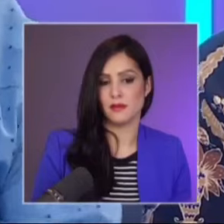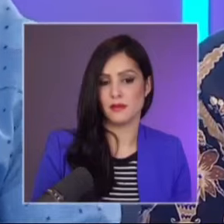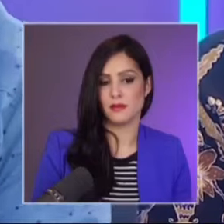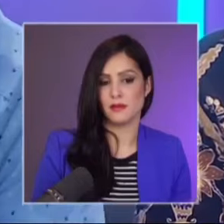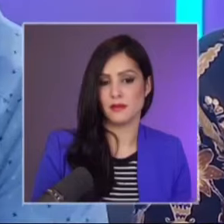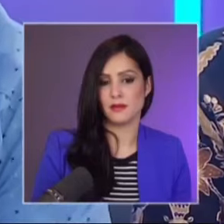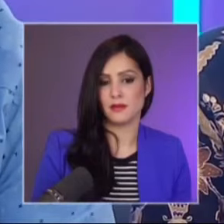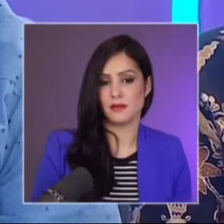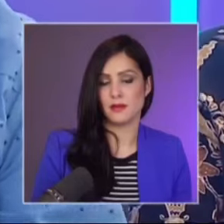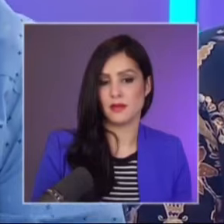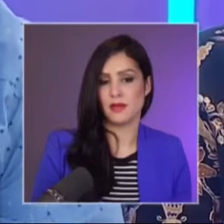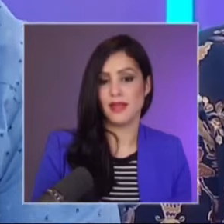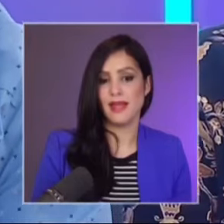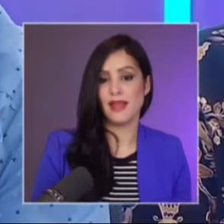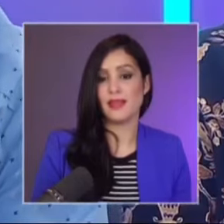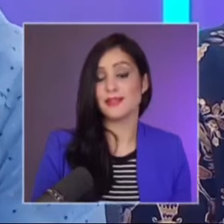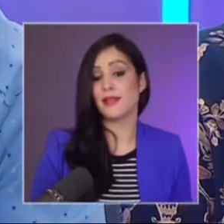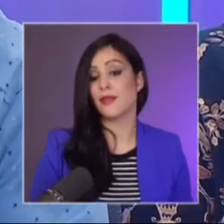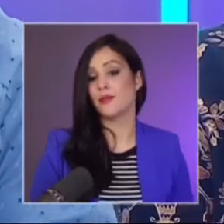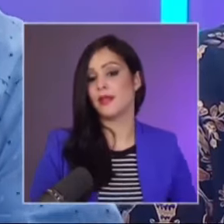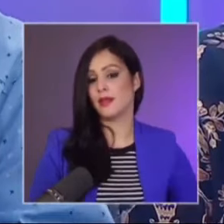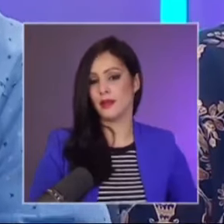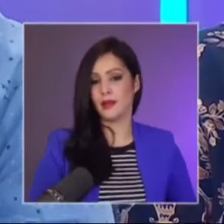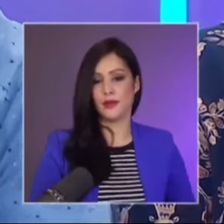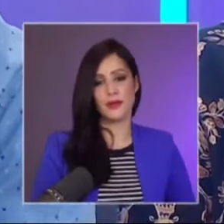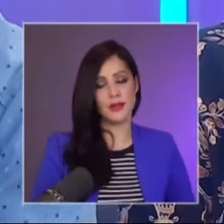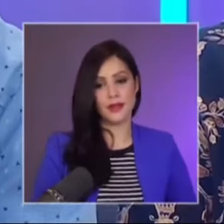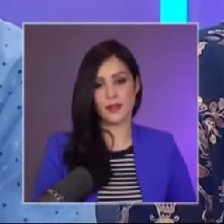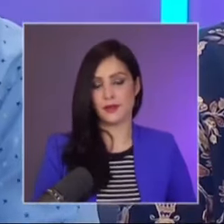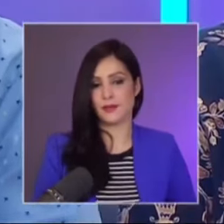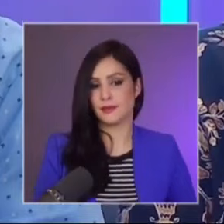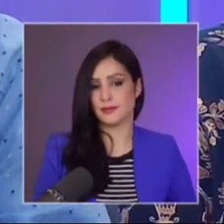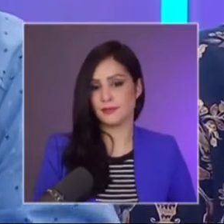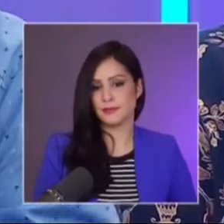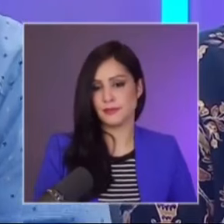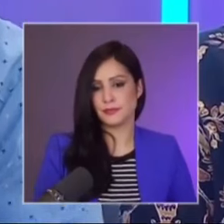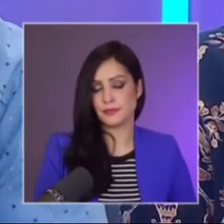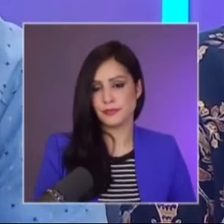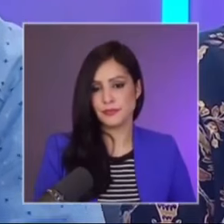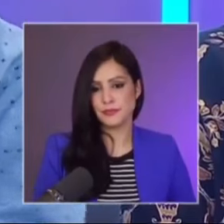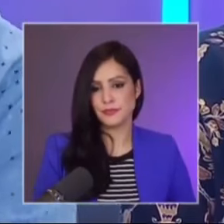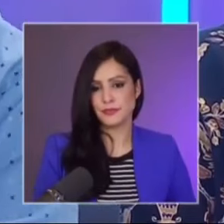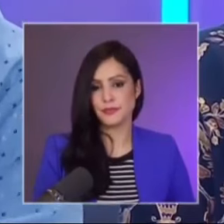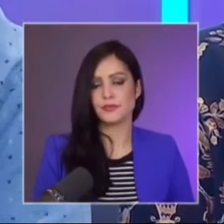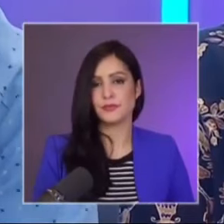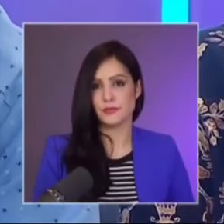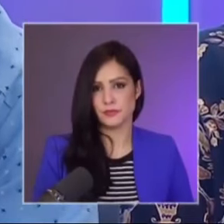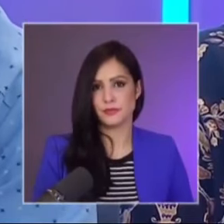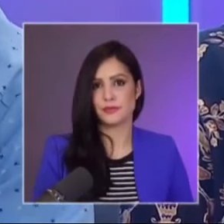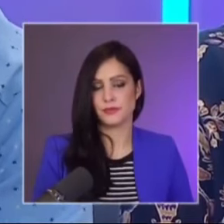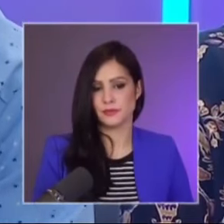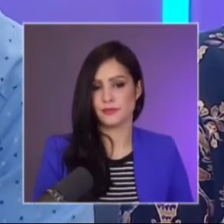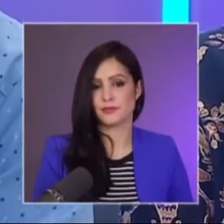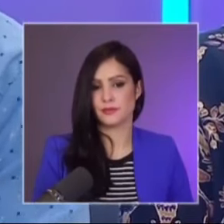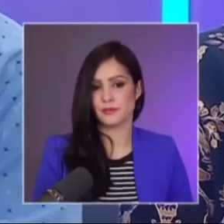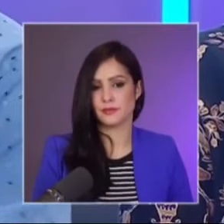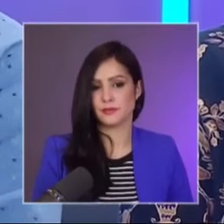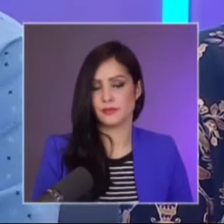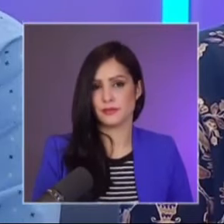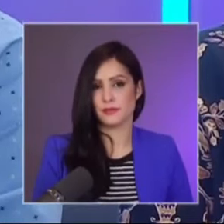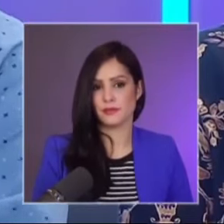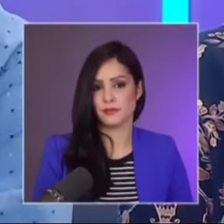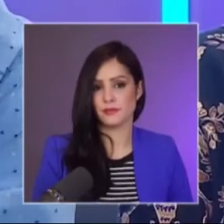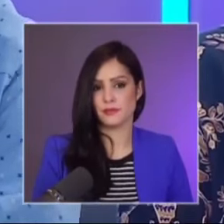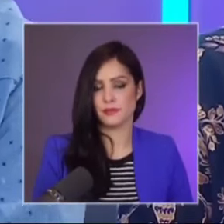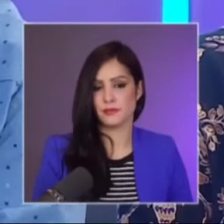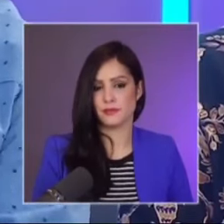era propiedad del Estado eso fueron terrenos comunales que nunca habían sido mesurados que entonces si era propiedad del estado y y